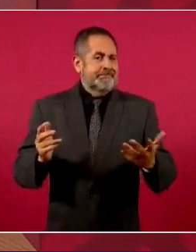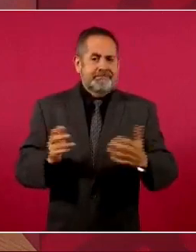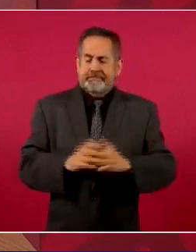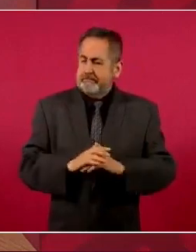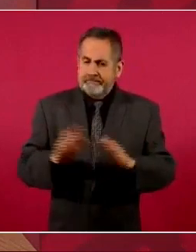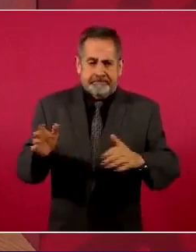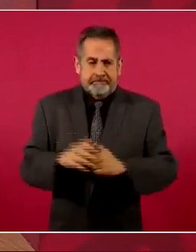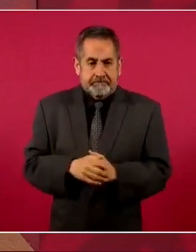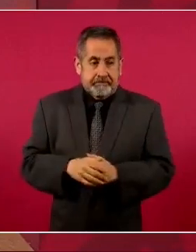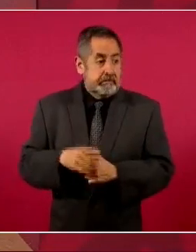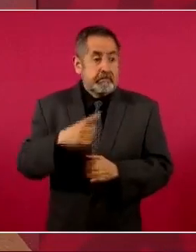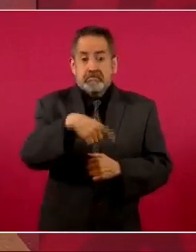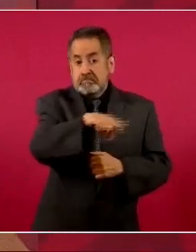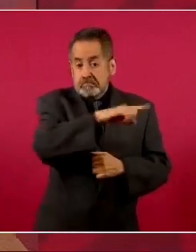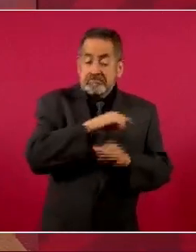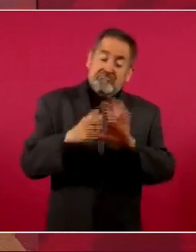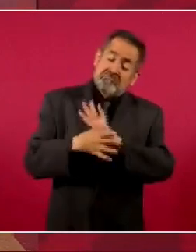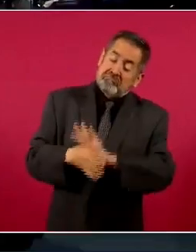Pero nos tenían